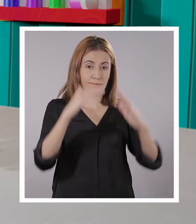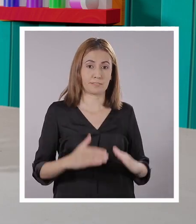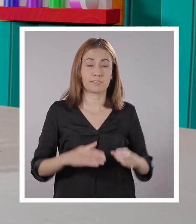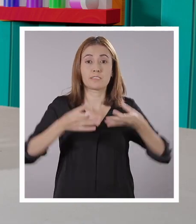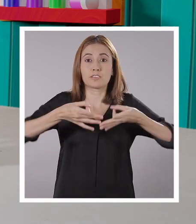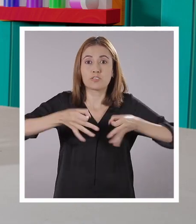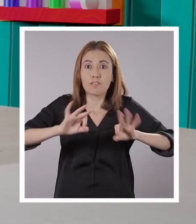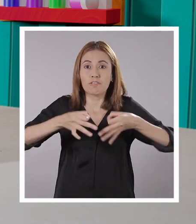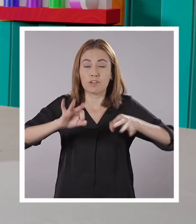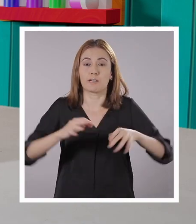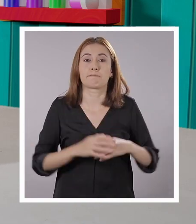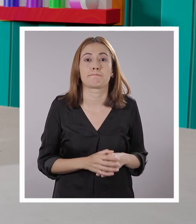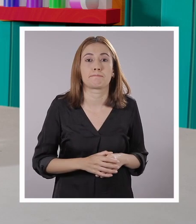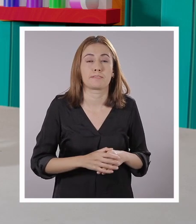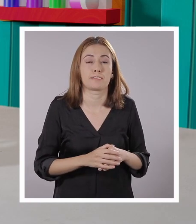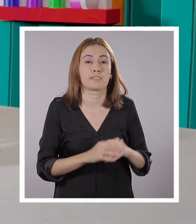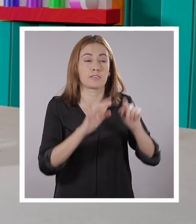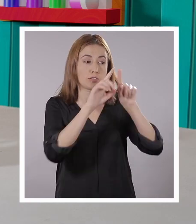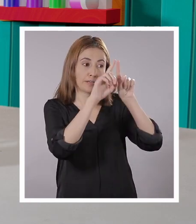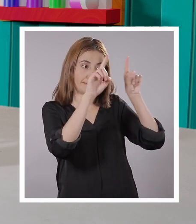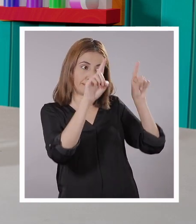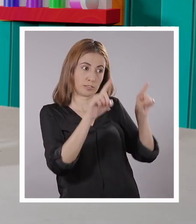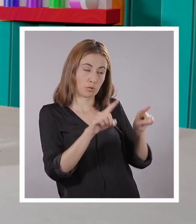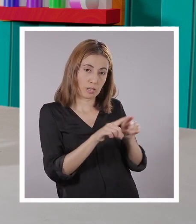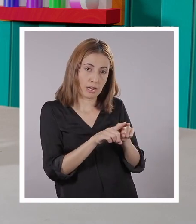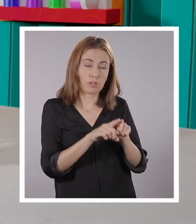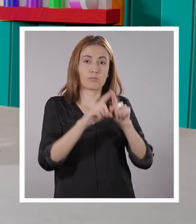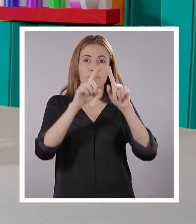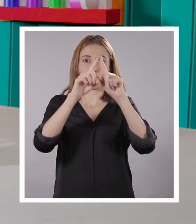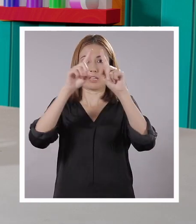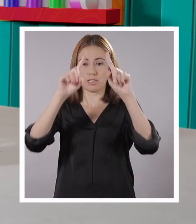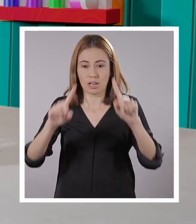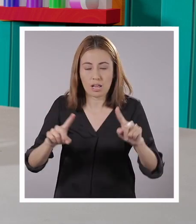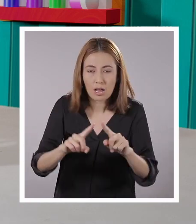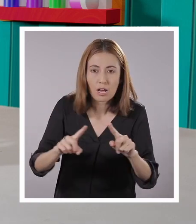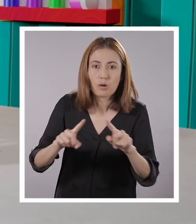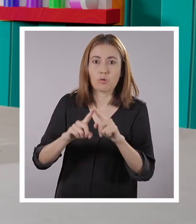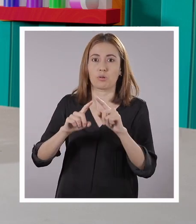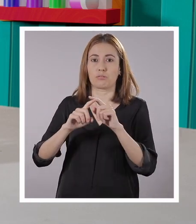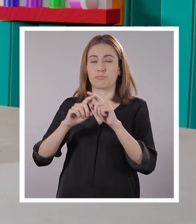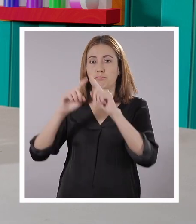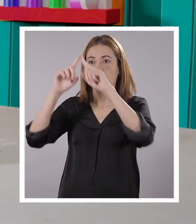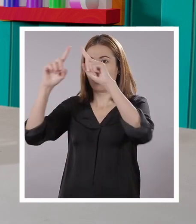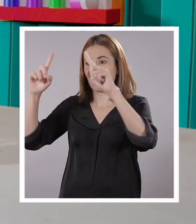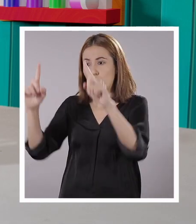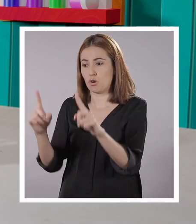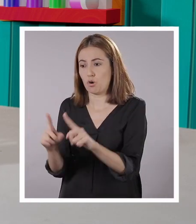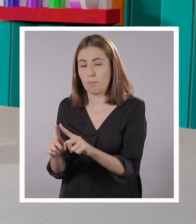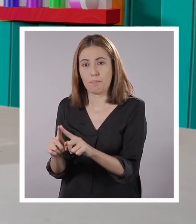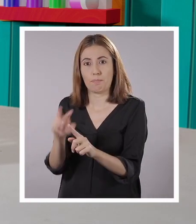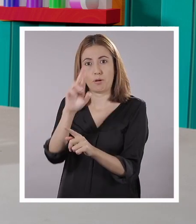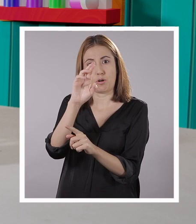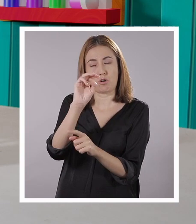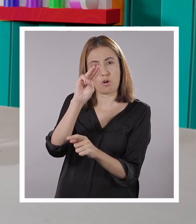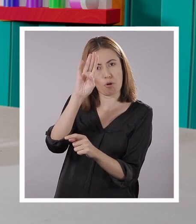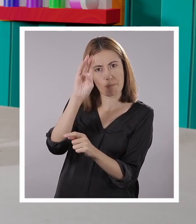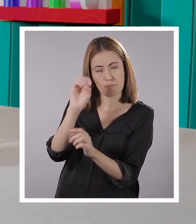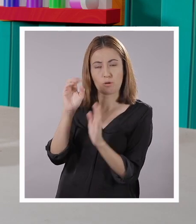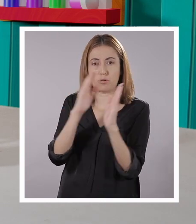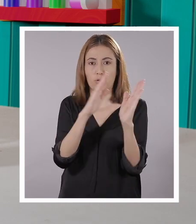patrón. Ahora, Anto, tenemos aquí un patrón de forma. Léanos el patrón. Cuadrado,